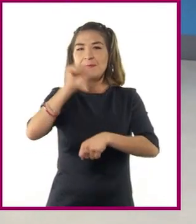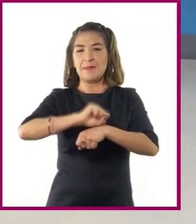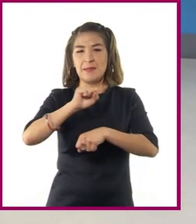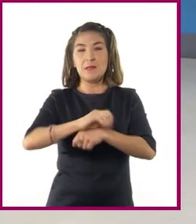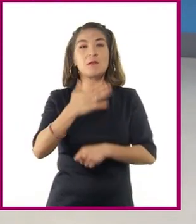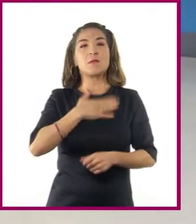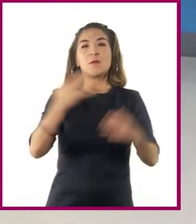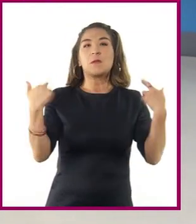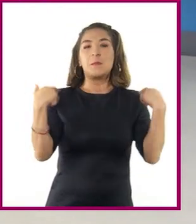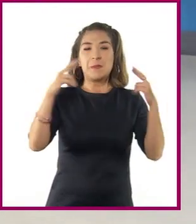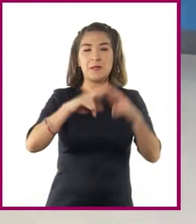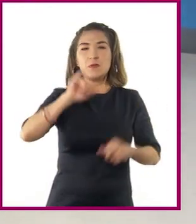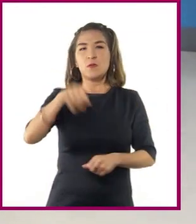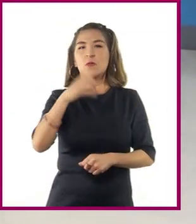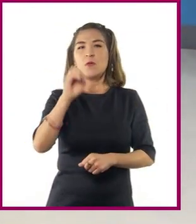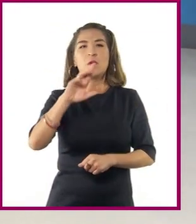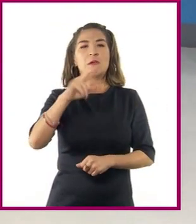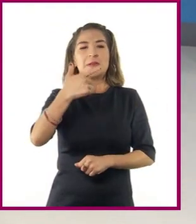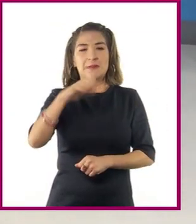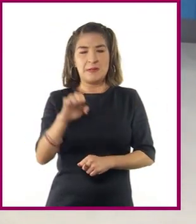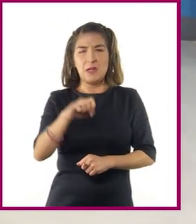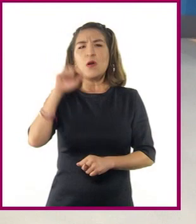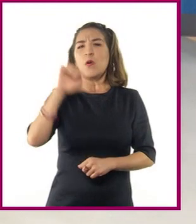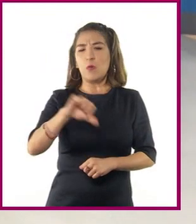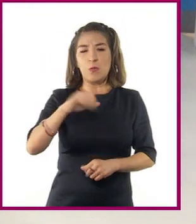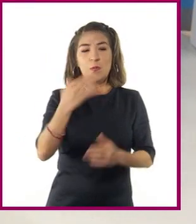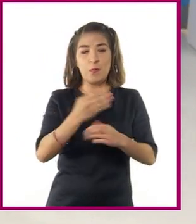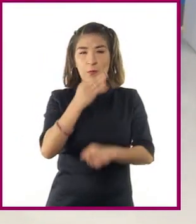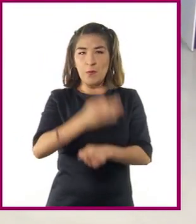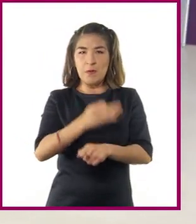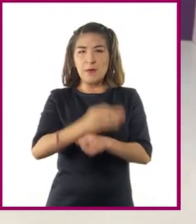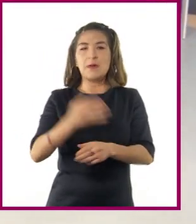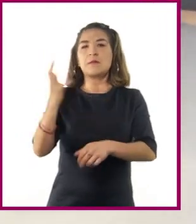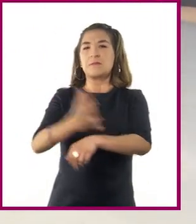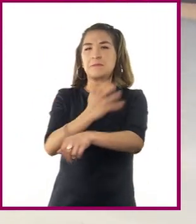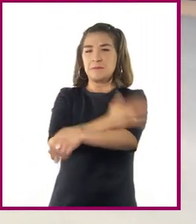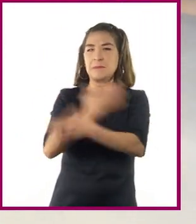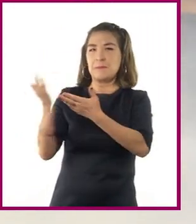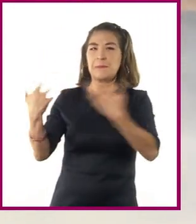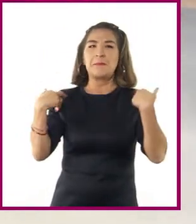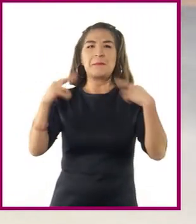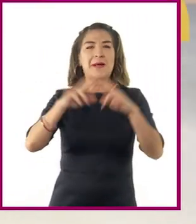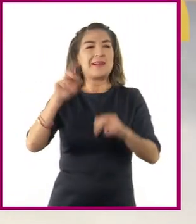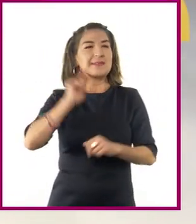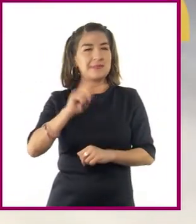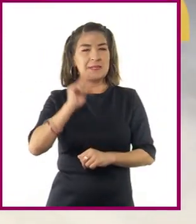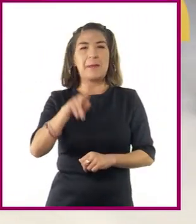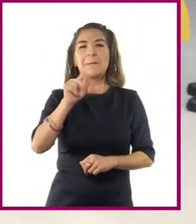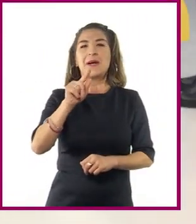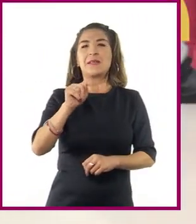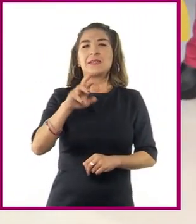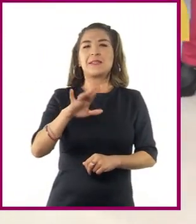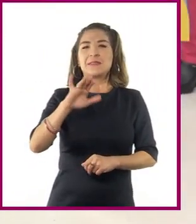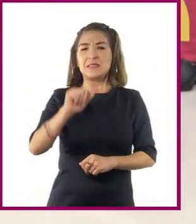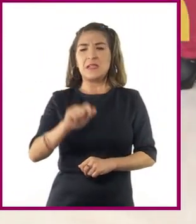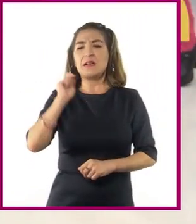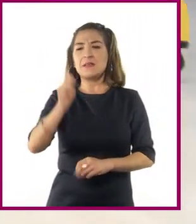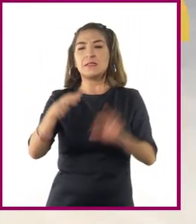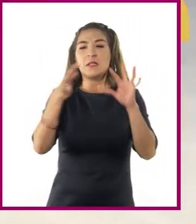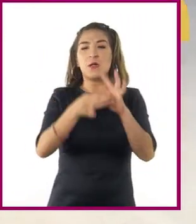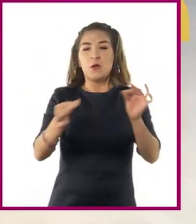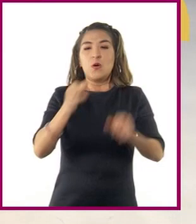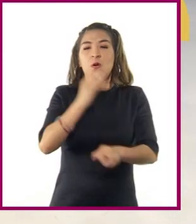Soy el maestro Jorge Alberto Zúñiga Estrada y en esta ocasión me acompañará la maestra Patricia Germán López, quien nos hablará